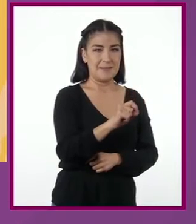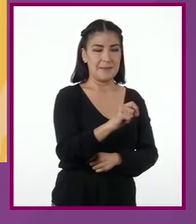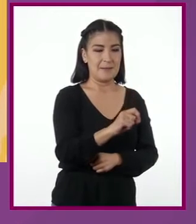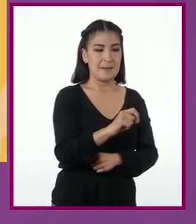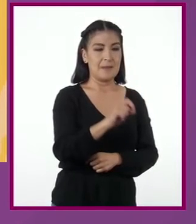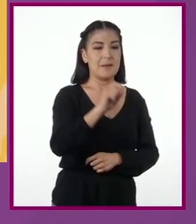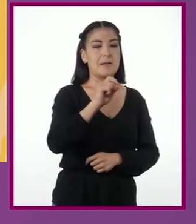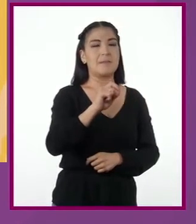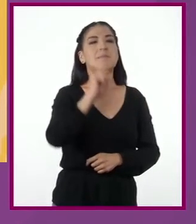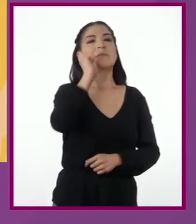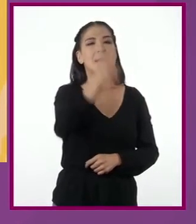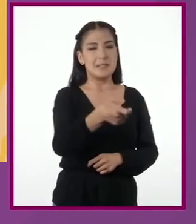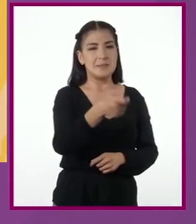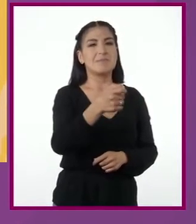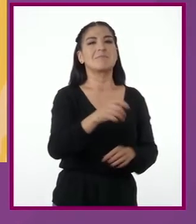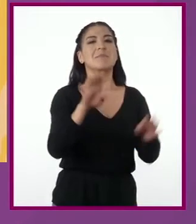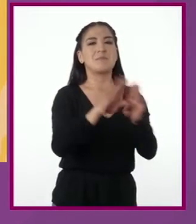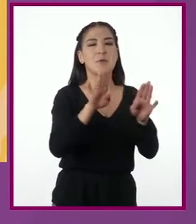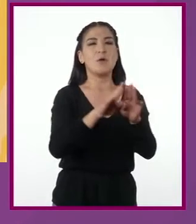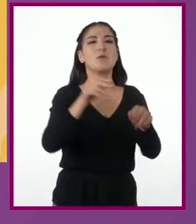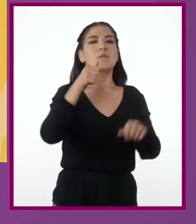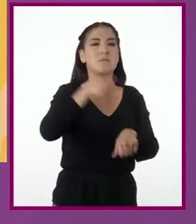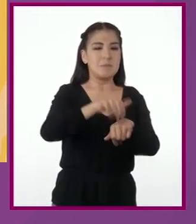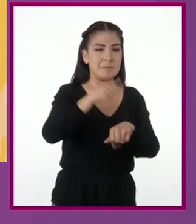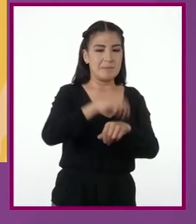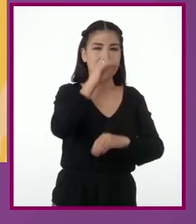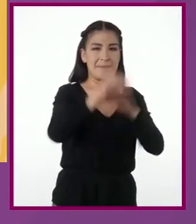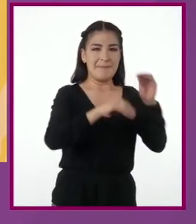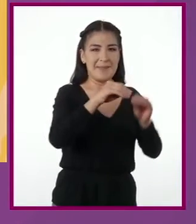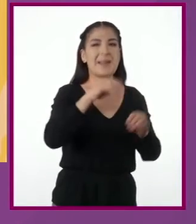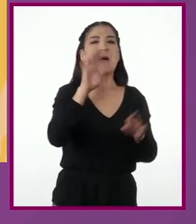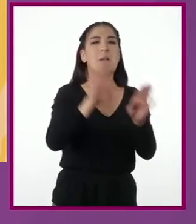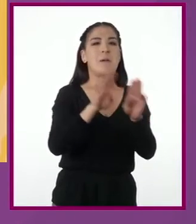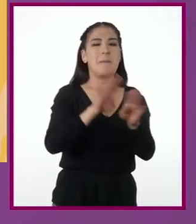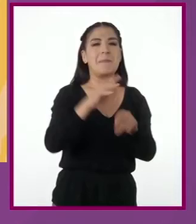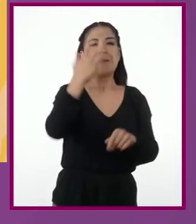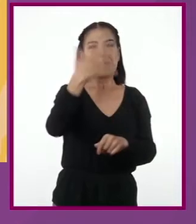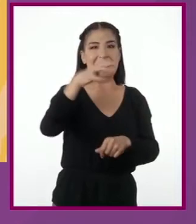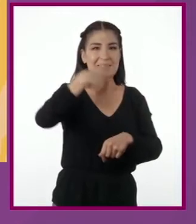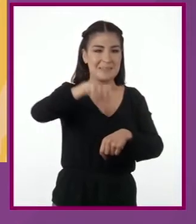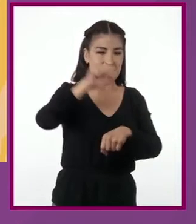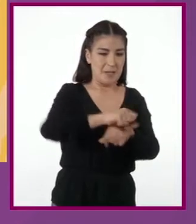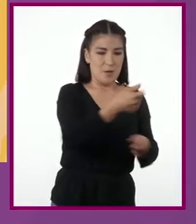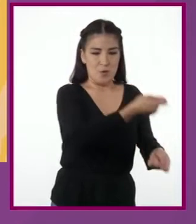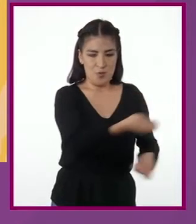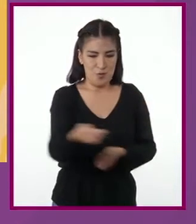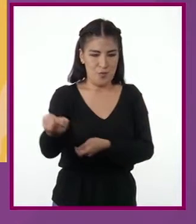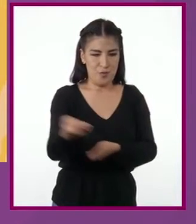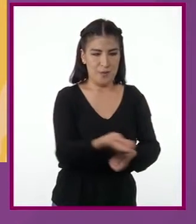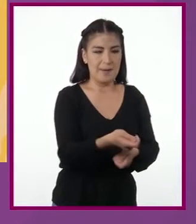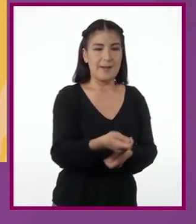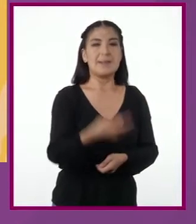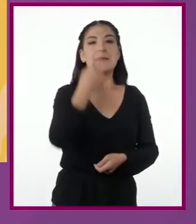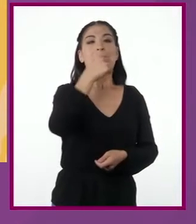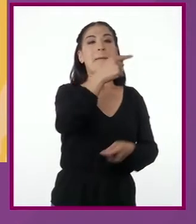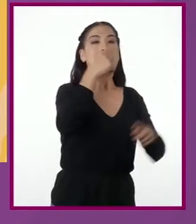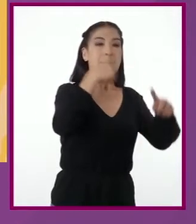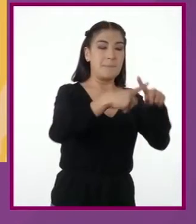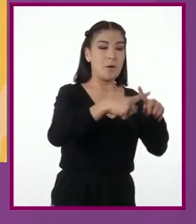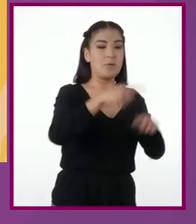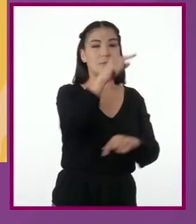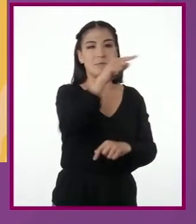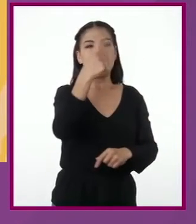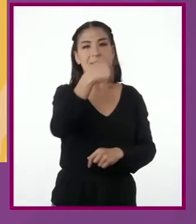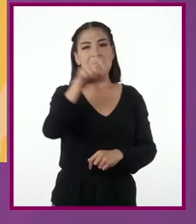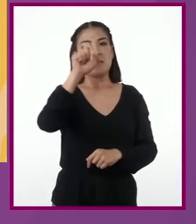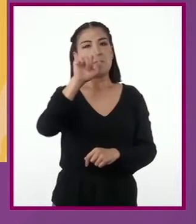veintiavos, que corresponde al consumo de las 10 semanas en fracción, por 125 negativos,